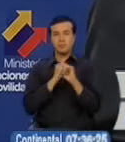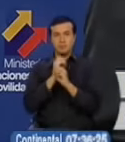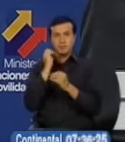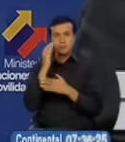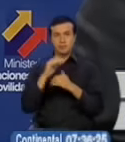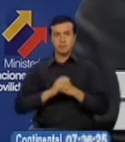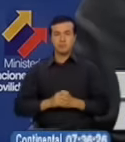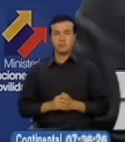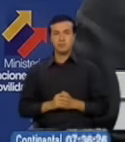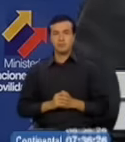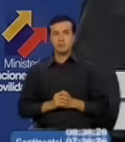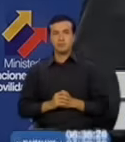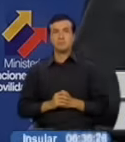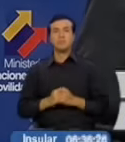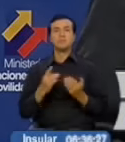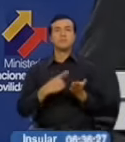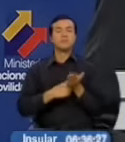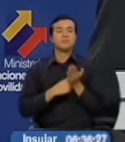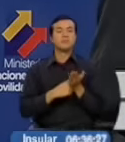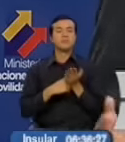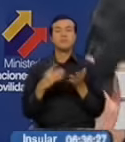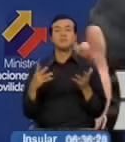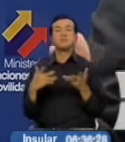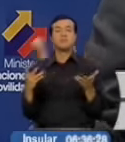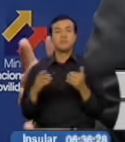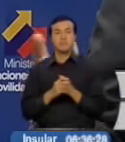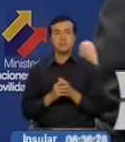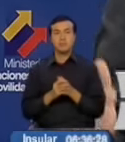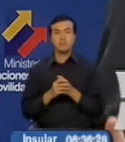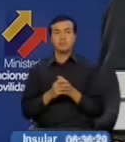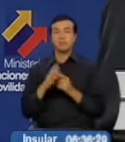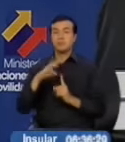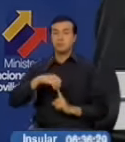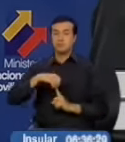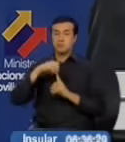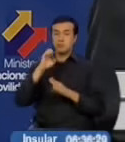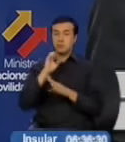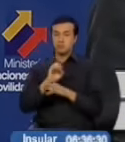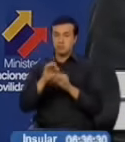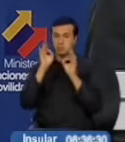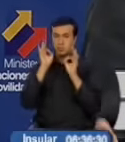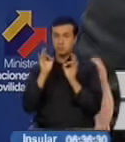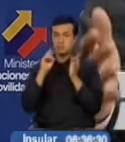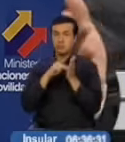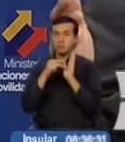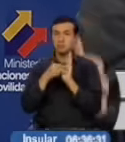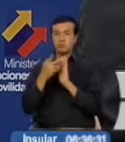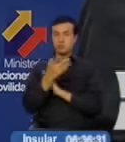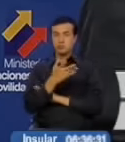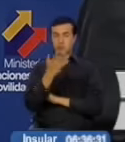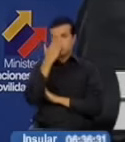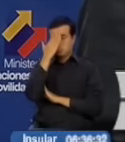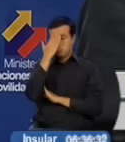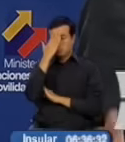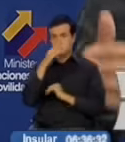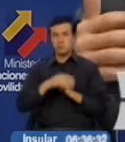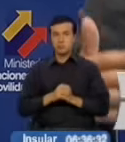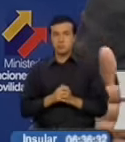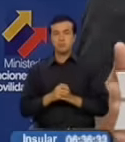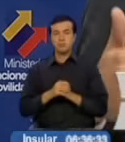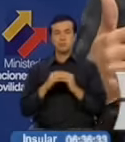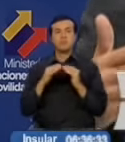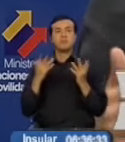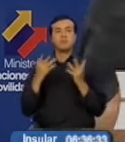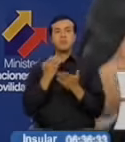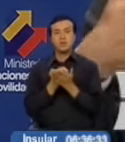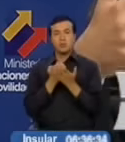incorporación de esa mesa tiene que ver con la gran prioridad del Ecuador, que es, como ustedes lo saben, sofisticar